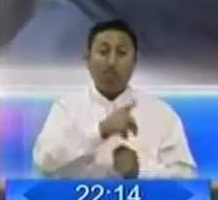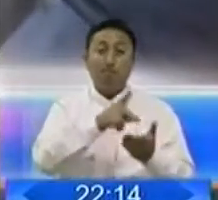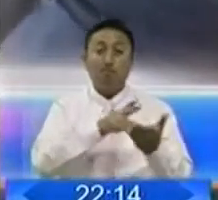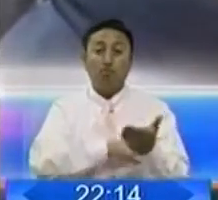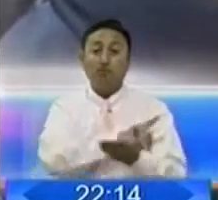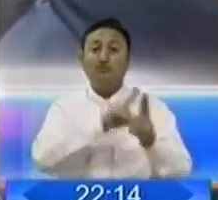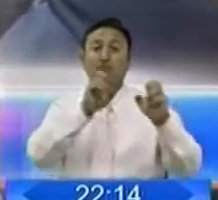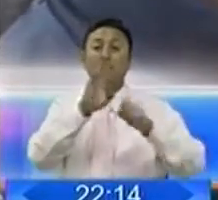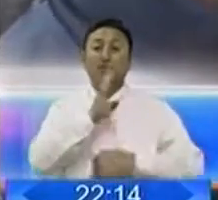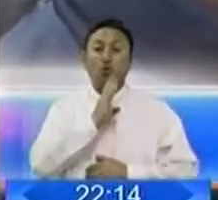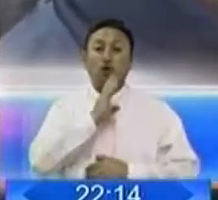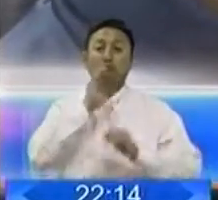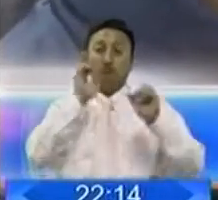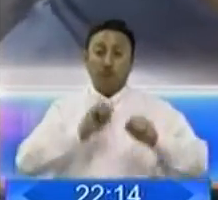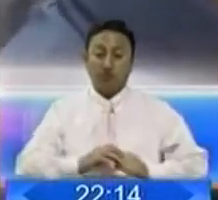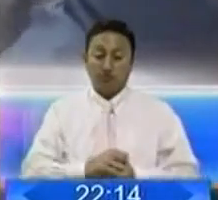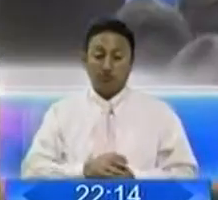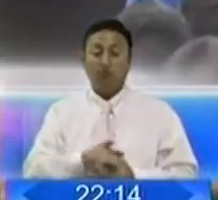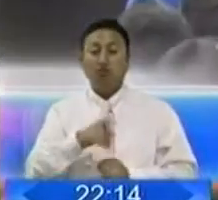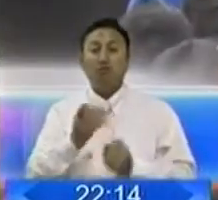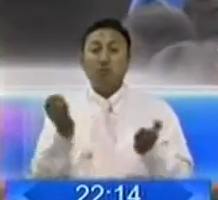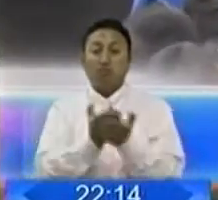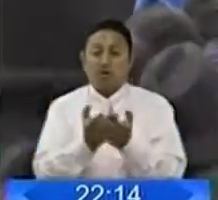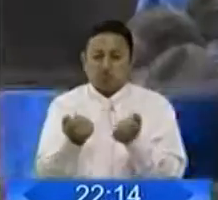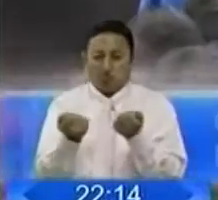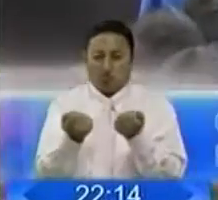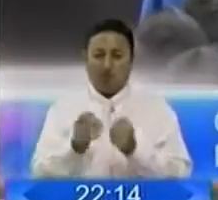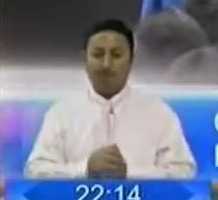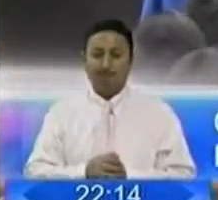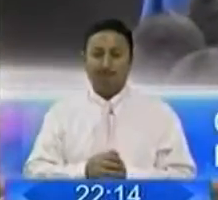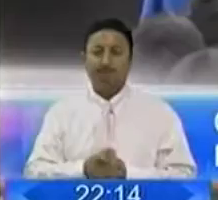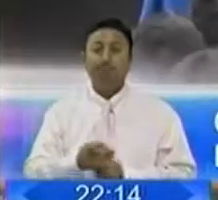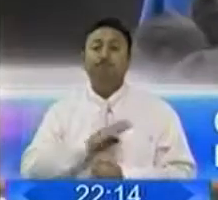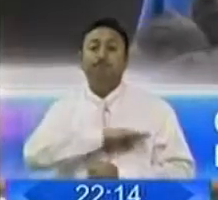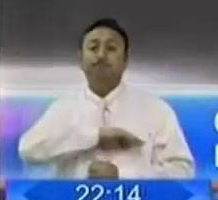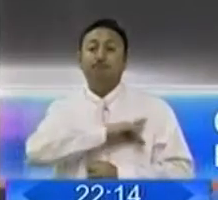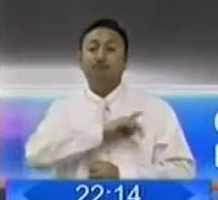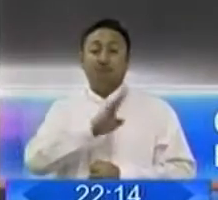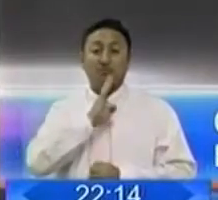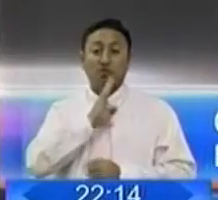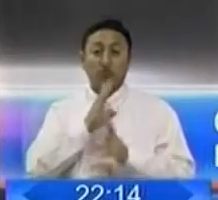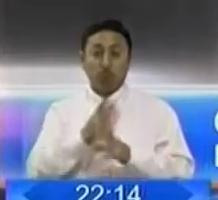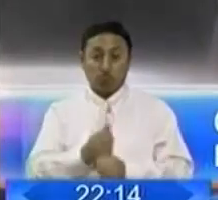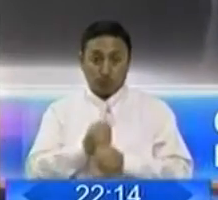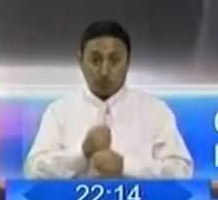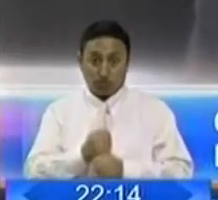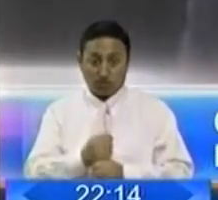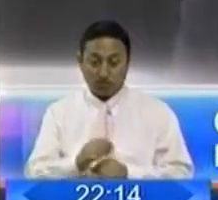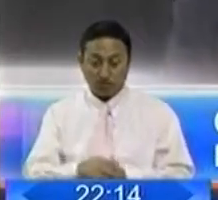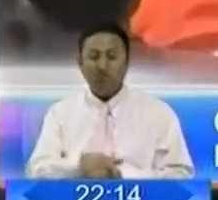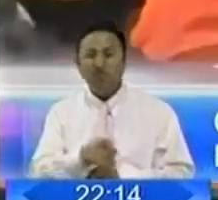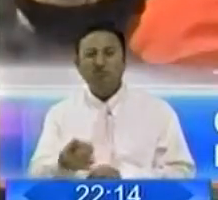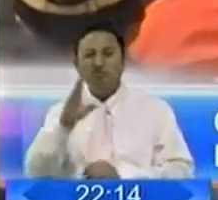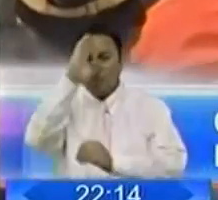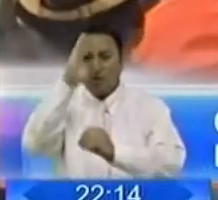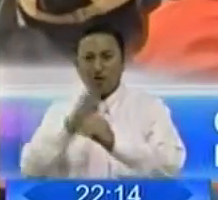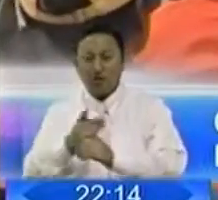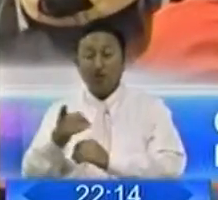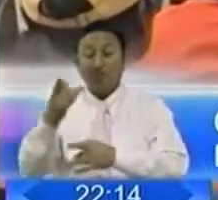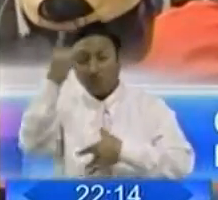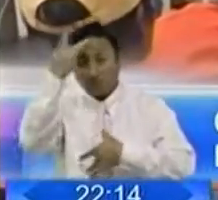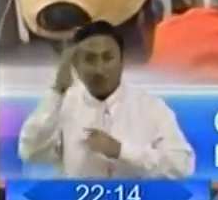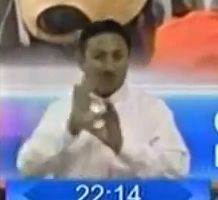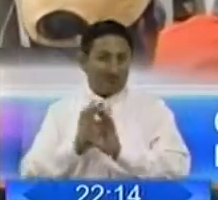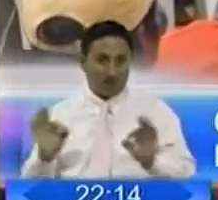este caso incluyendo también proyectos de manejo de basura. Se habló de la misión Agua Segura, con lo que pretenden disminuir varias